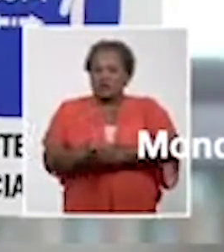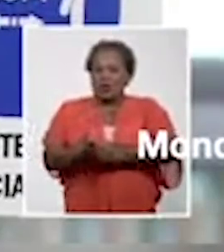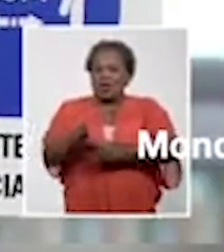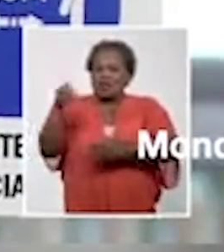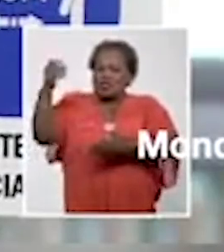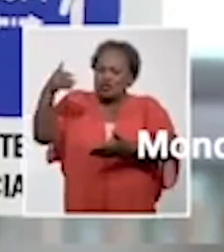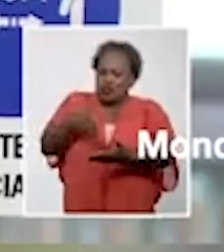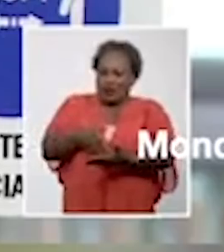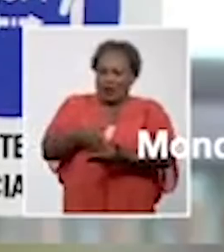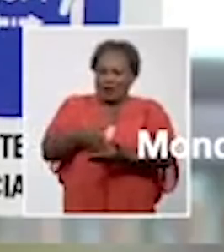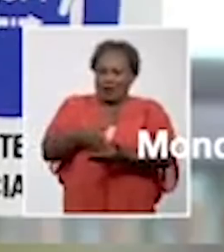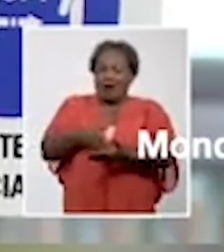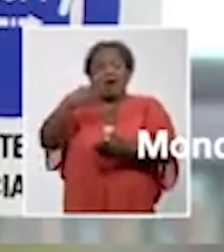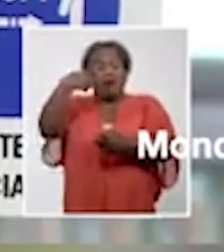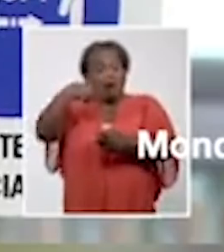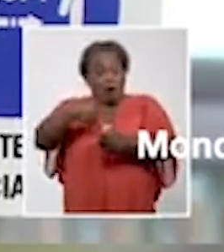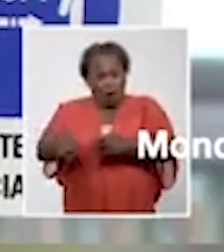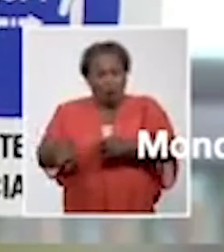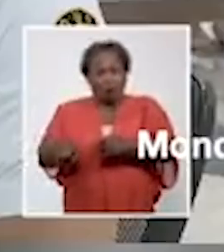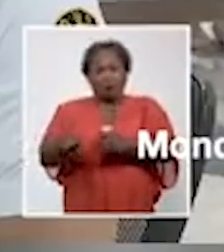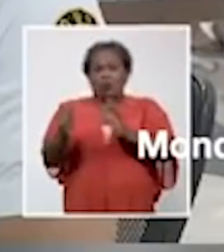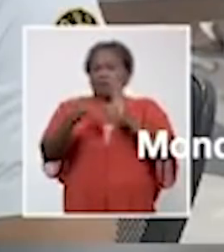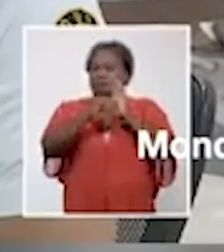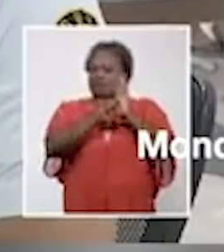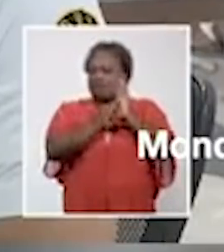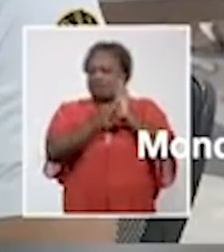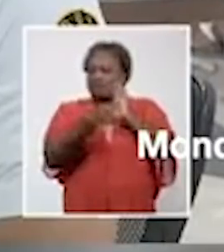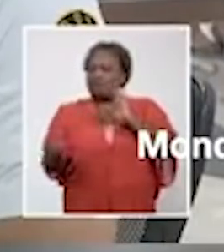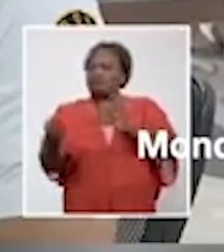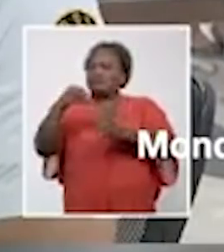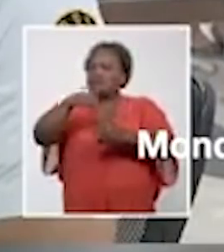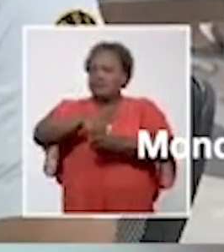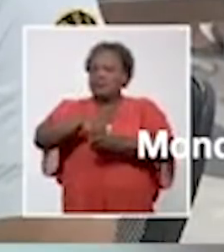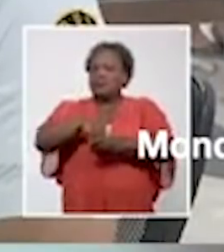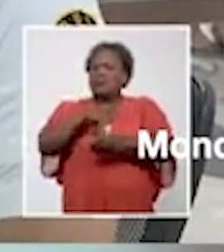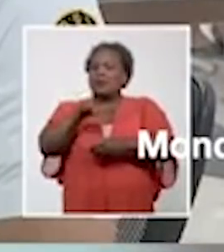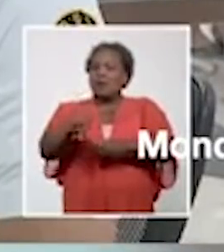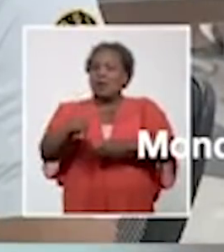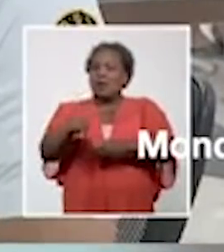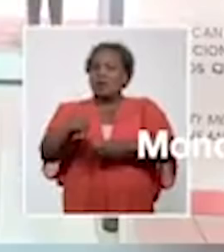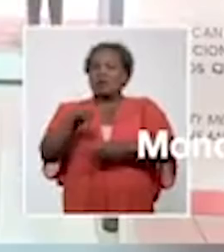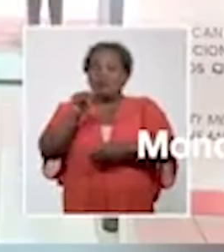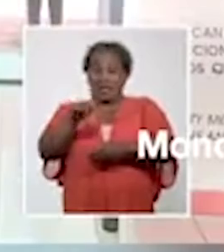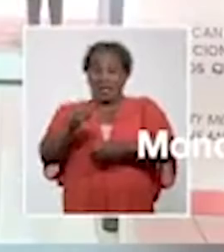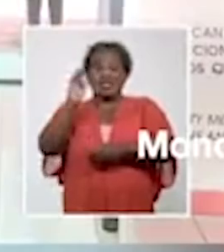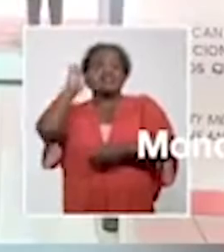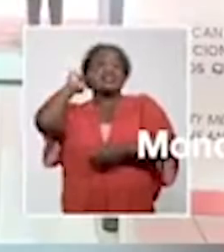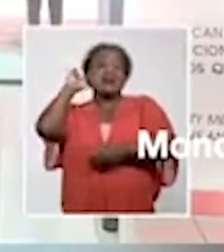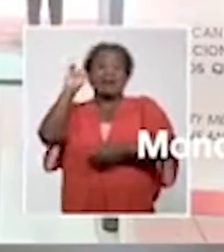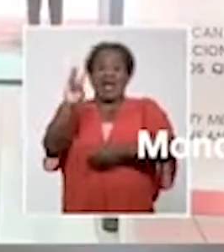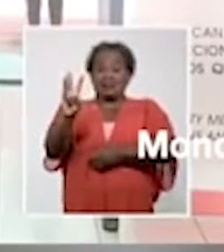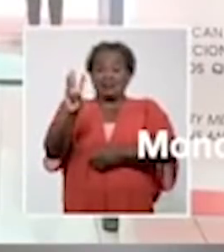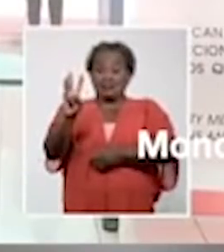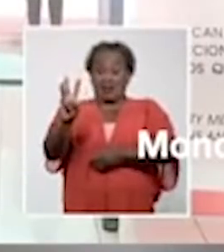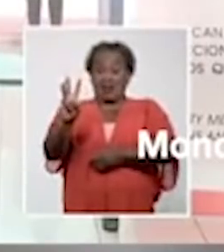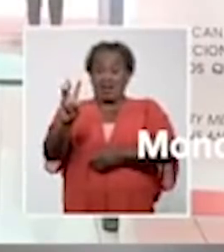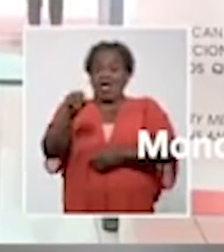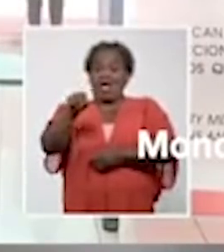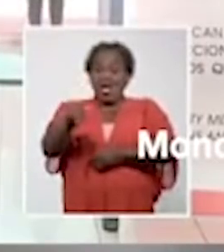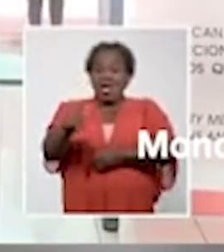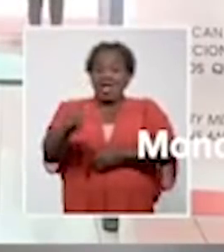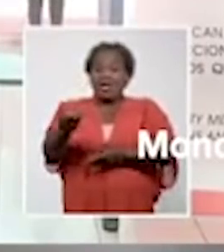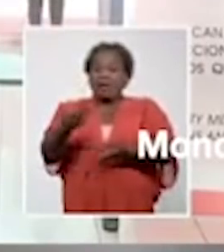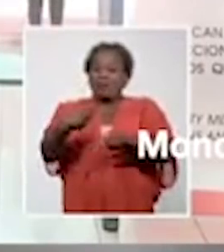cubanos que arriben por estos aeropuertos, tienen que realizar el aislamiento en la provincia de arribo, entiéndase Matanzas,